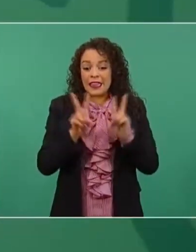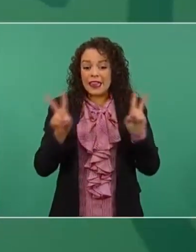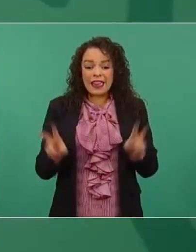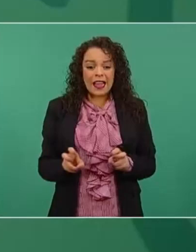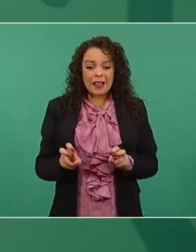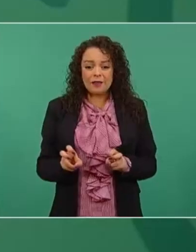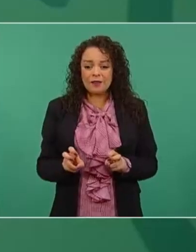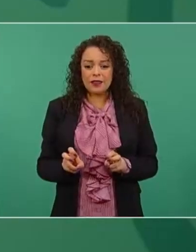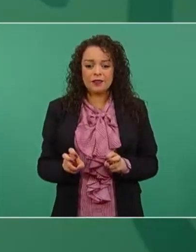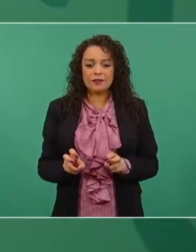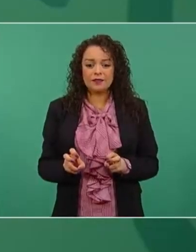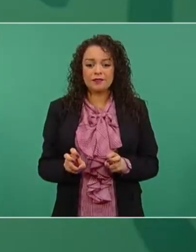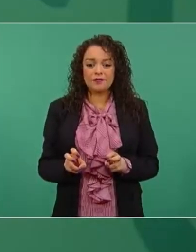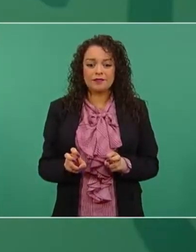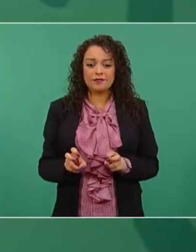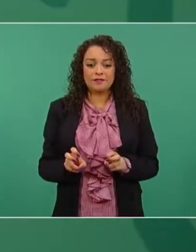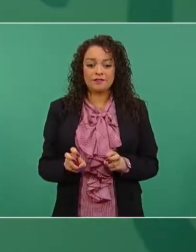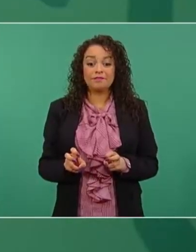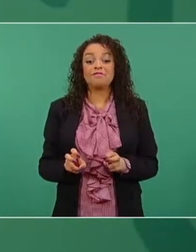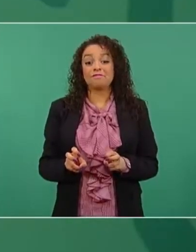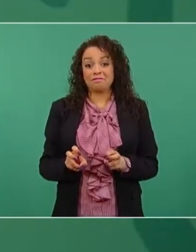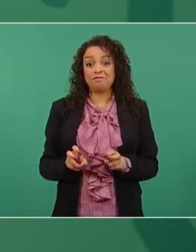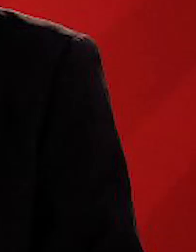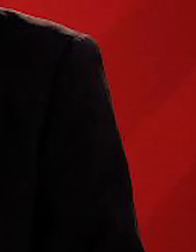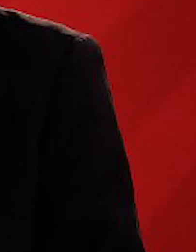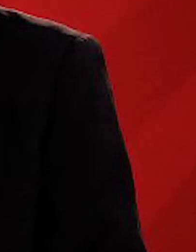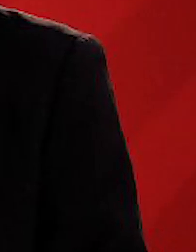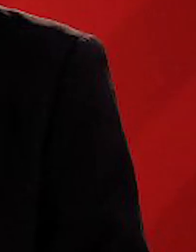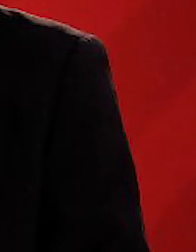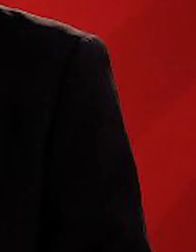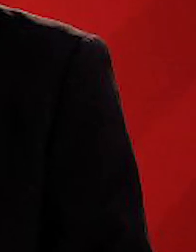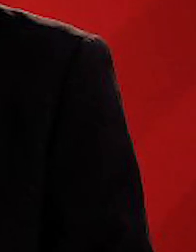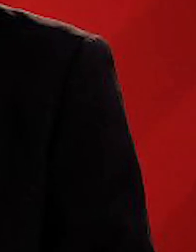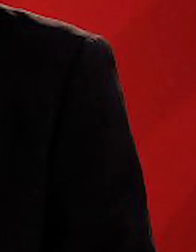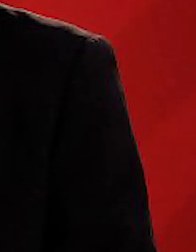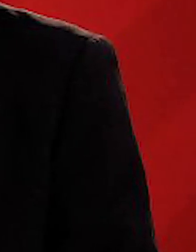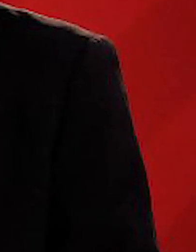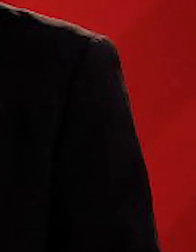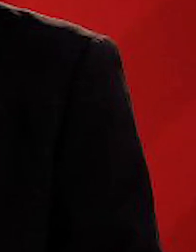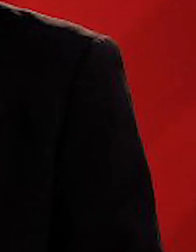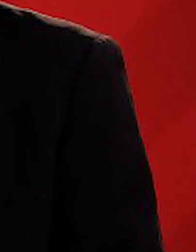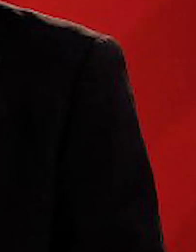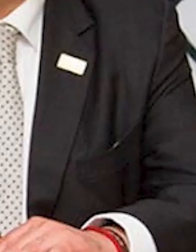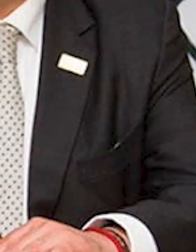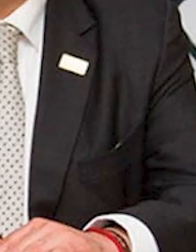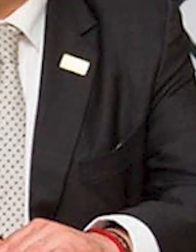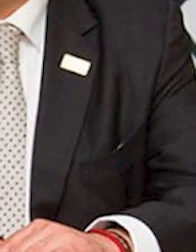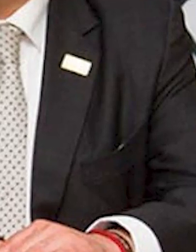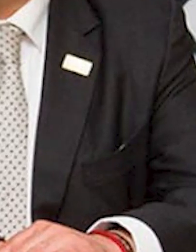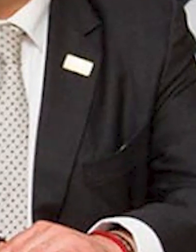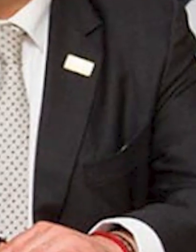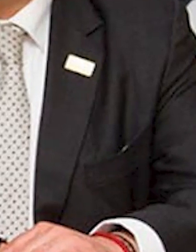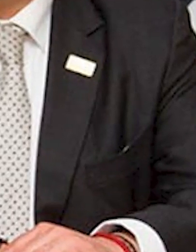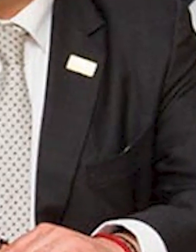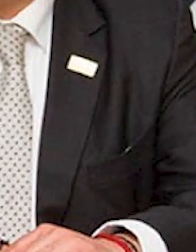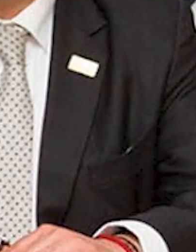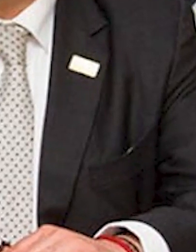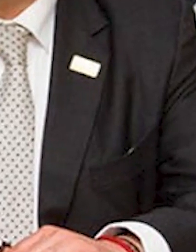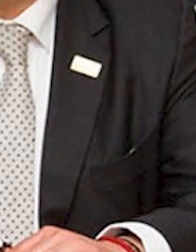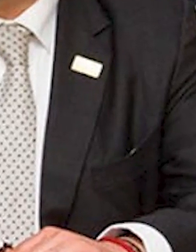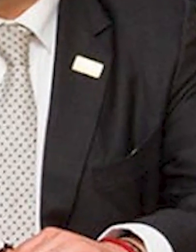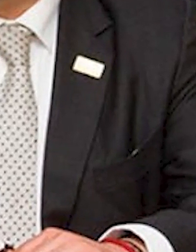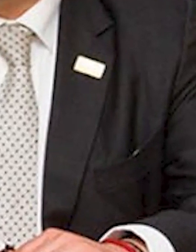Nieto, titular de la Unidad de Inteligencia Financiera, y de la consejera electoral Carla Humphrey, pues fue un asunto escandaloso. Aseguró que no